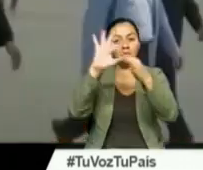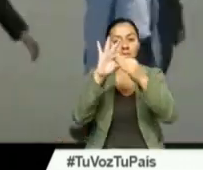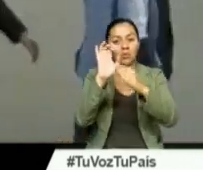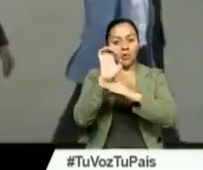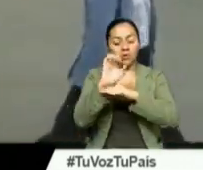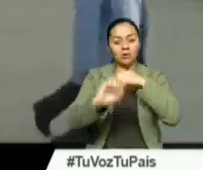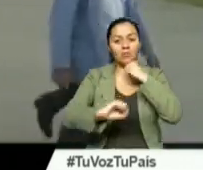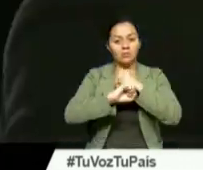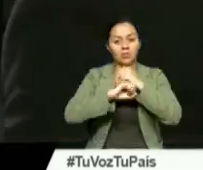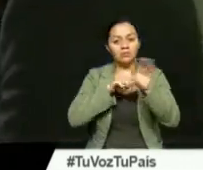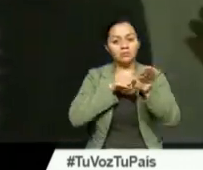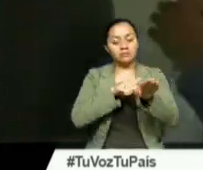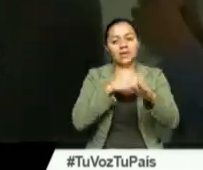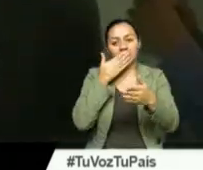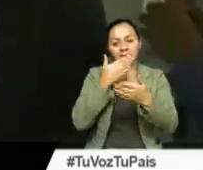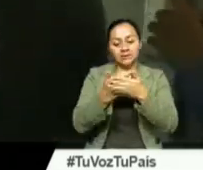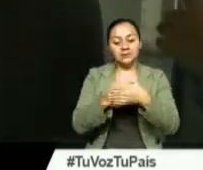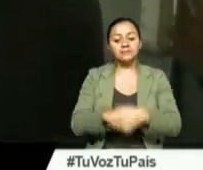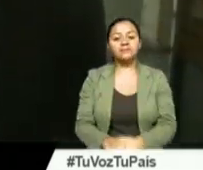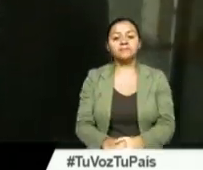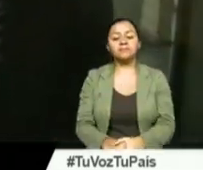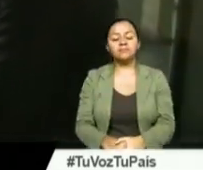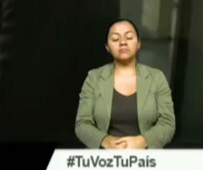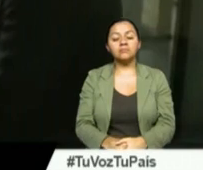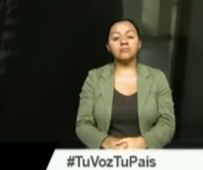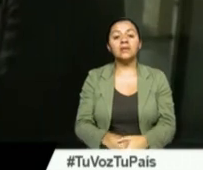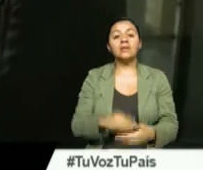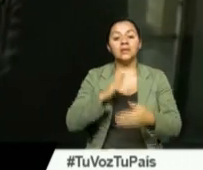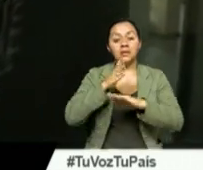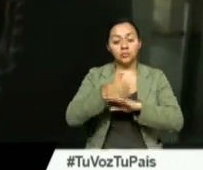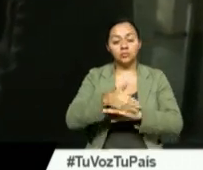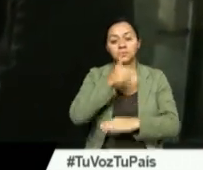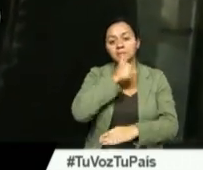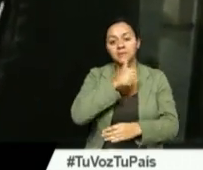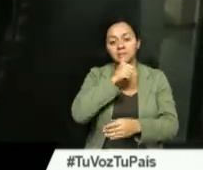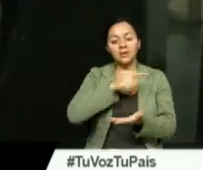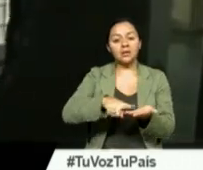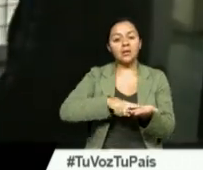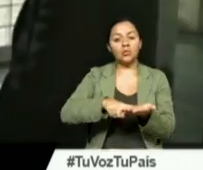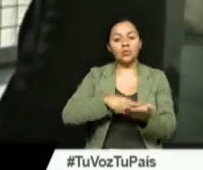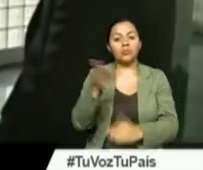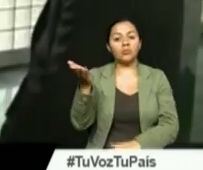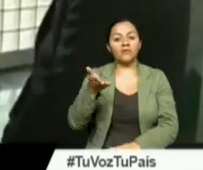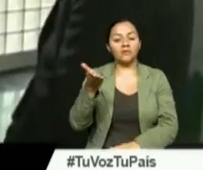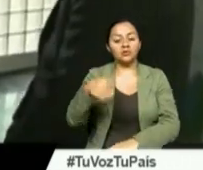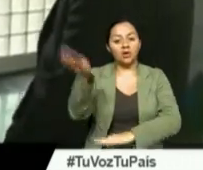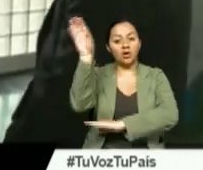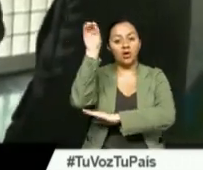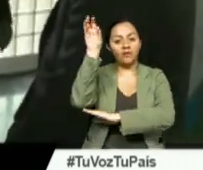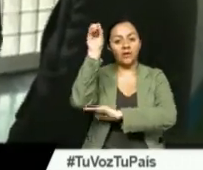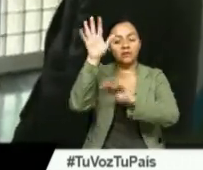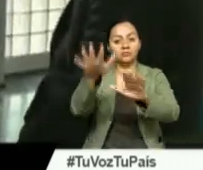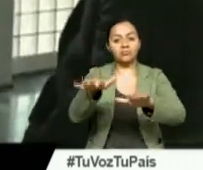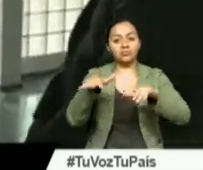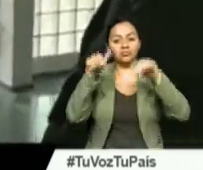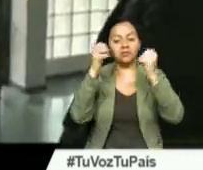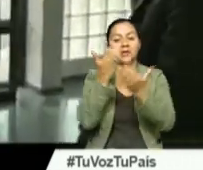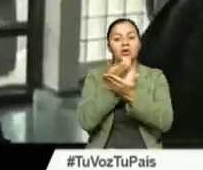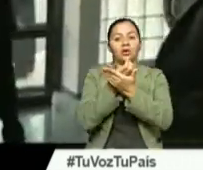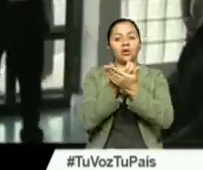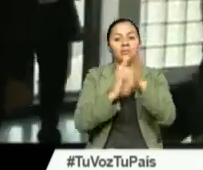Europea. Entre otras actividades, Correa tendrá una reunión privada con docentes, dará una conferencia magistral de Economía en